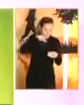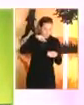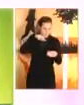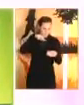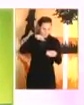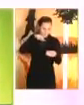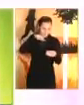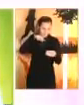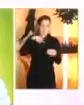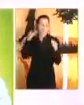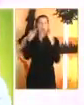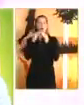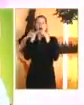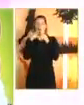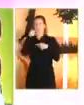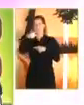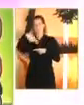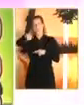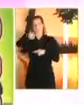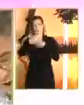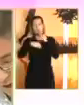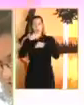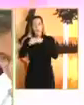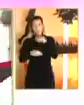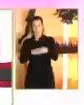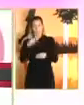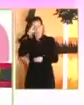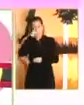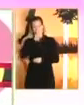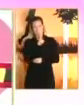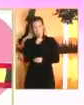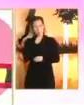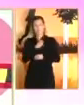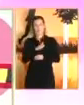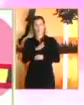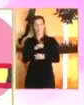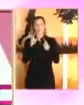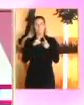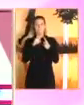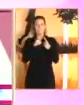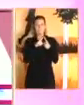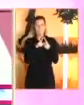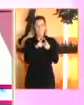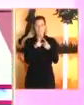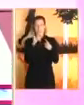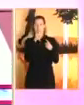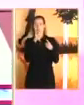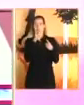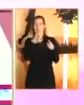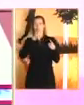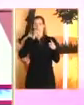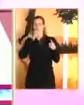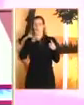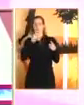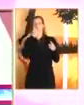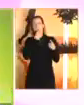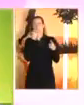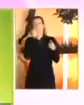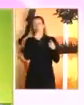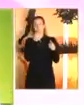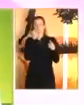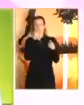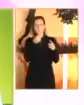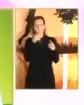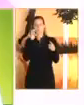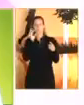hacer ustedes en casa. Les recordamos más o menos los pasos. Exacto, los pasos son, pues echar un poquito de agua para hacer el enjuague. Hay que tener cuidado